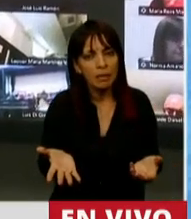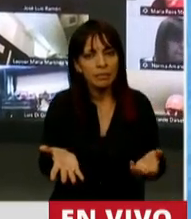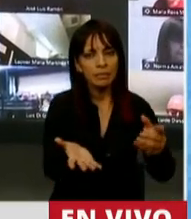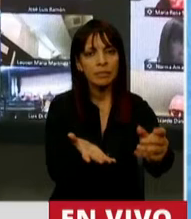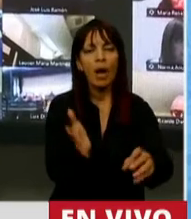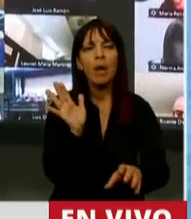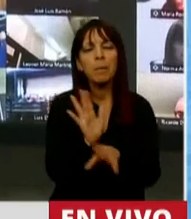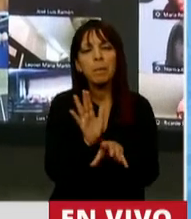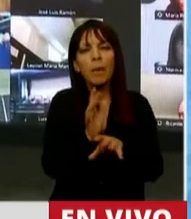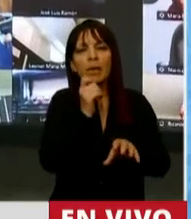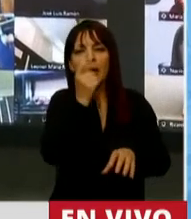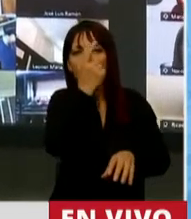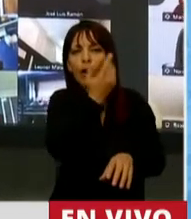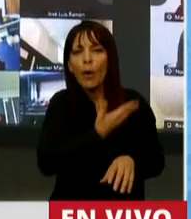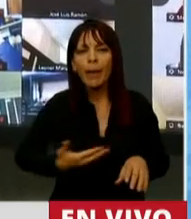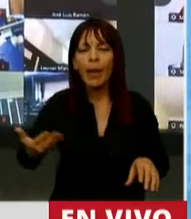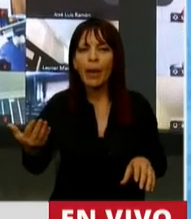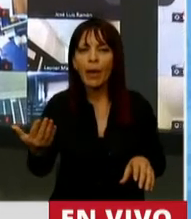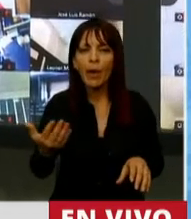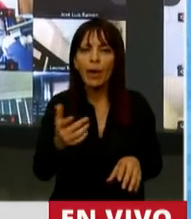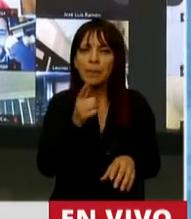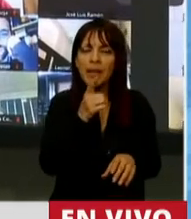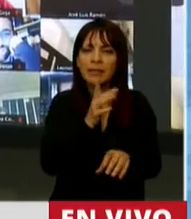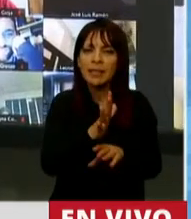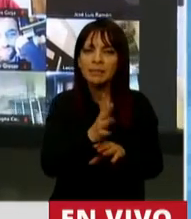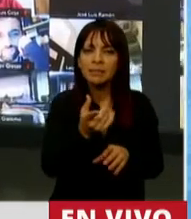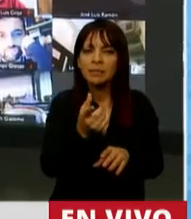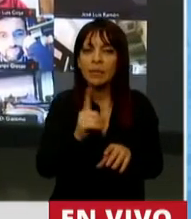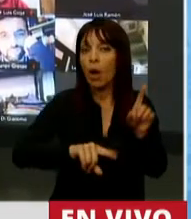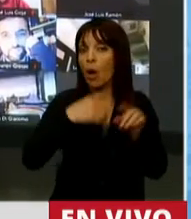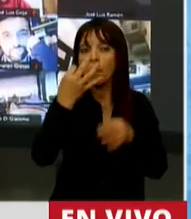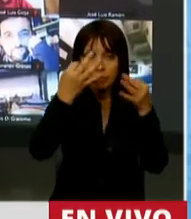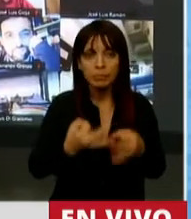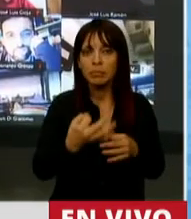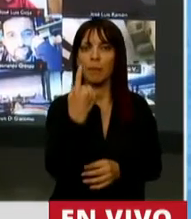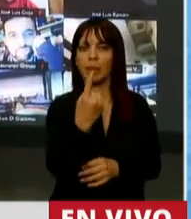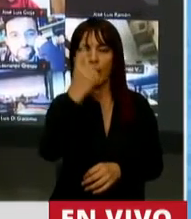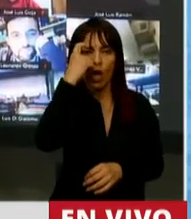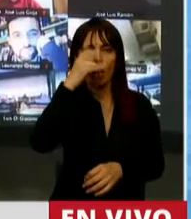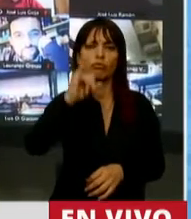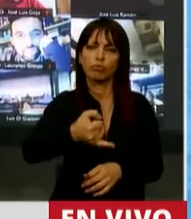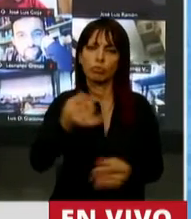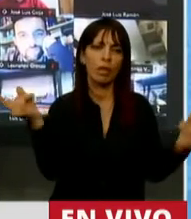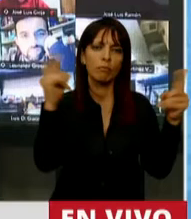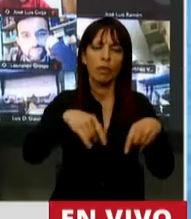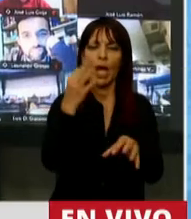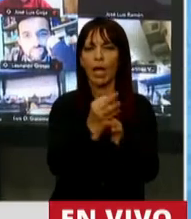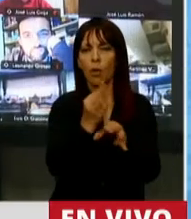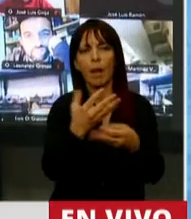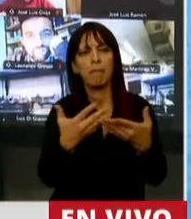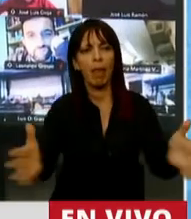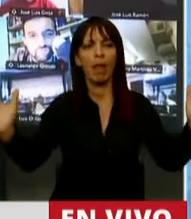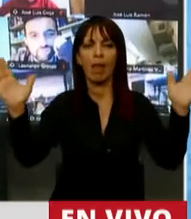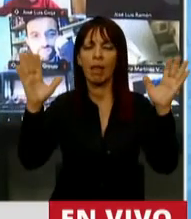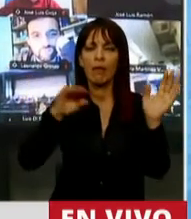como si el gobierno tuviese la certeza de que a partir del 1 de enero las escuelas van a abrir, que